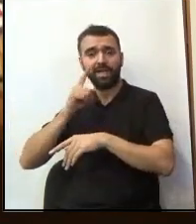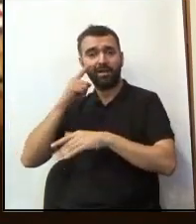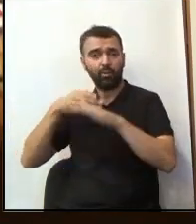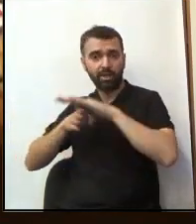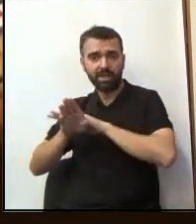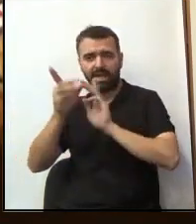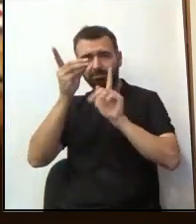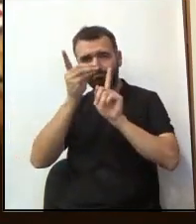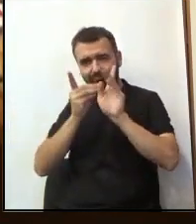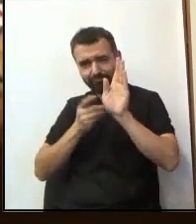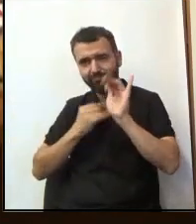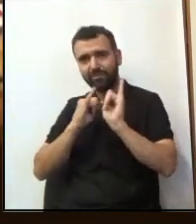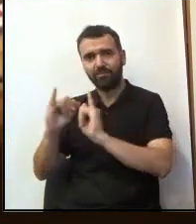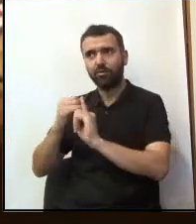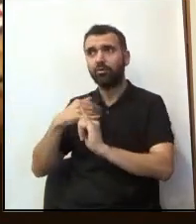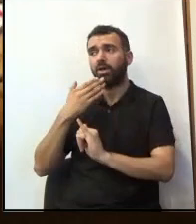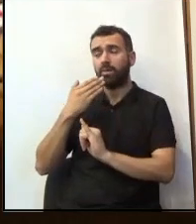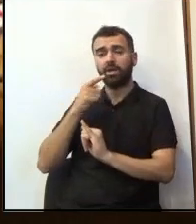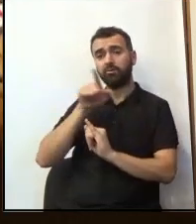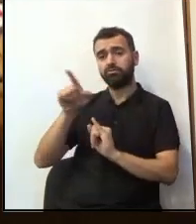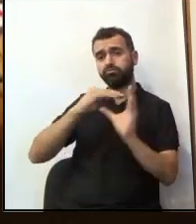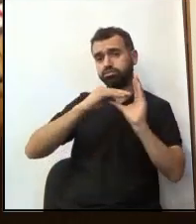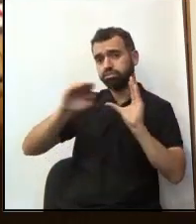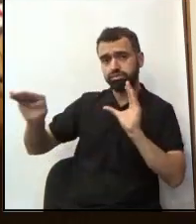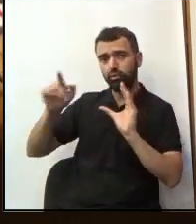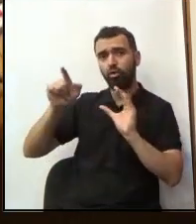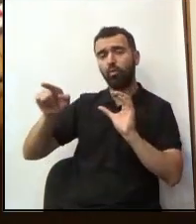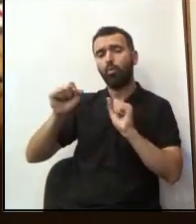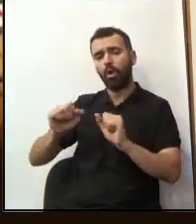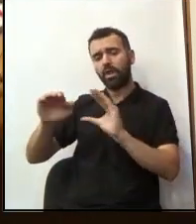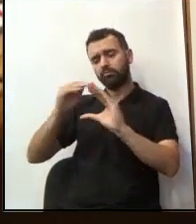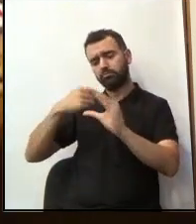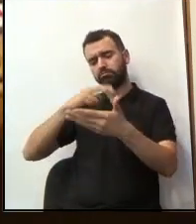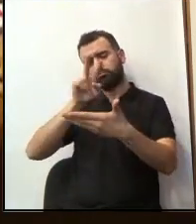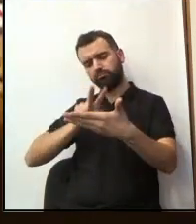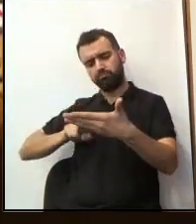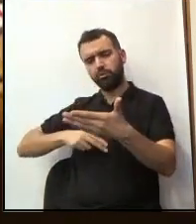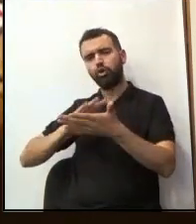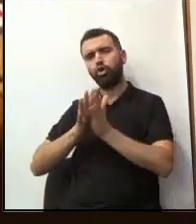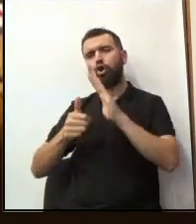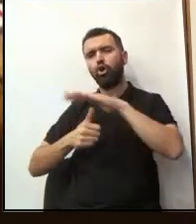el detalle, para también les va a llegar a través de un correo para que lo puedan revisar todos los concejales y concejalas.